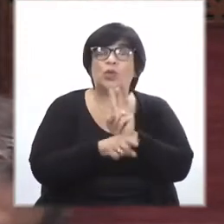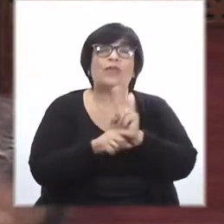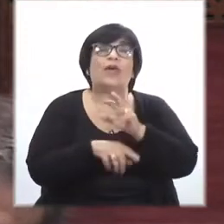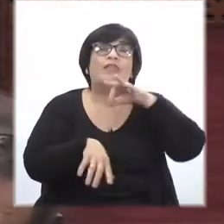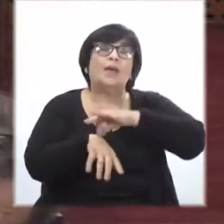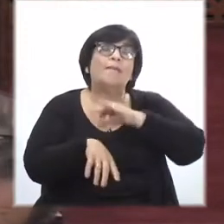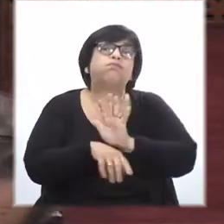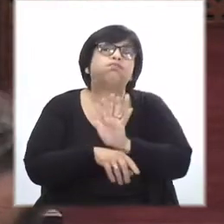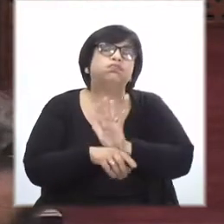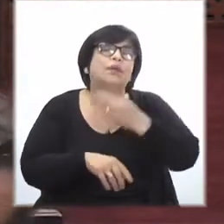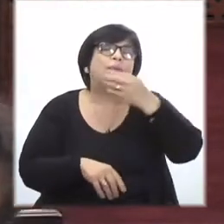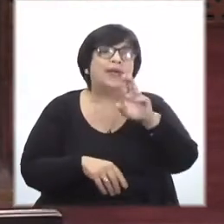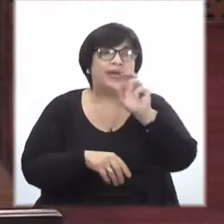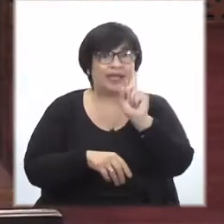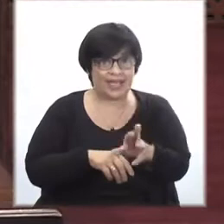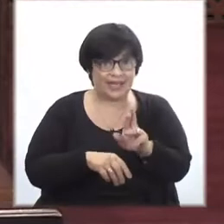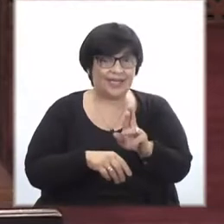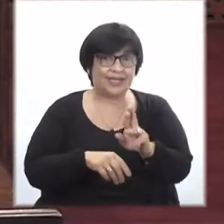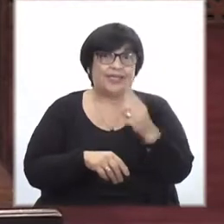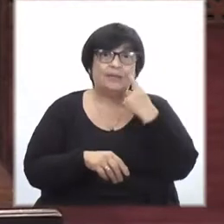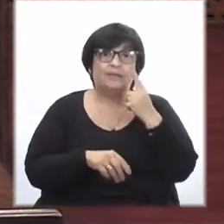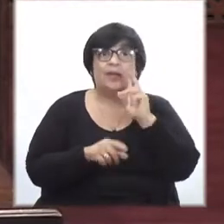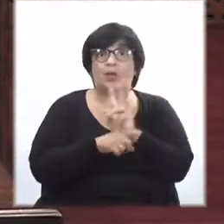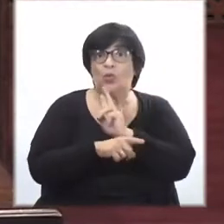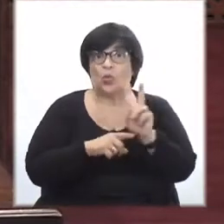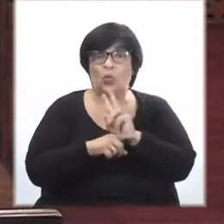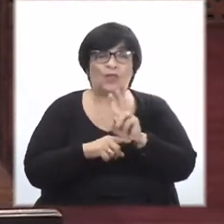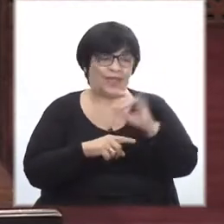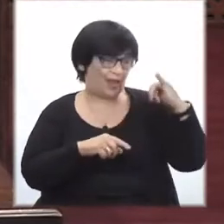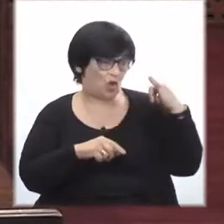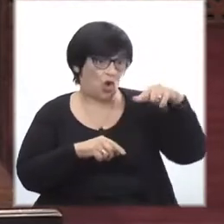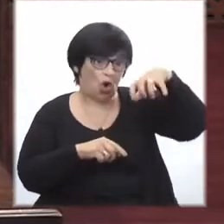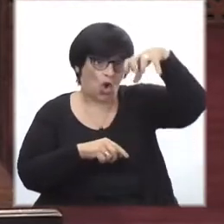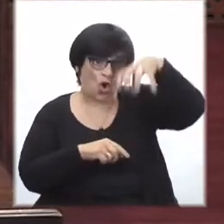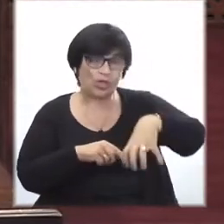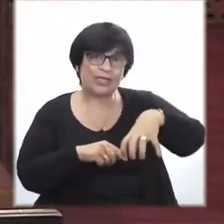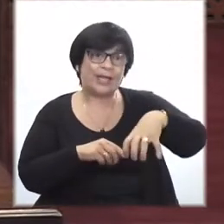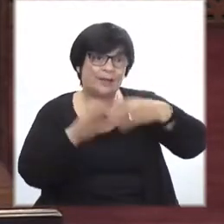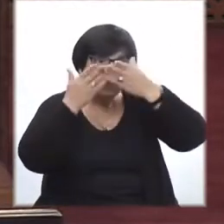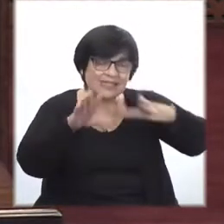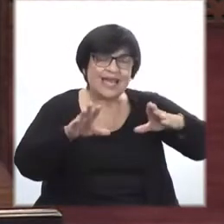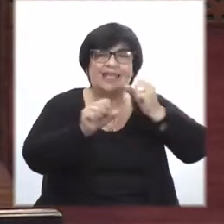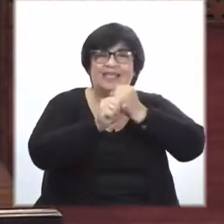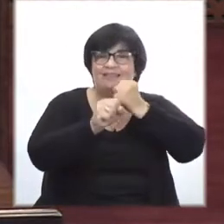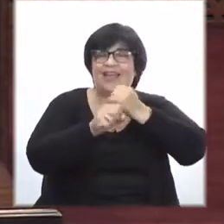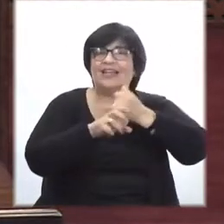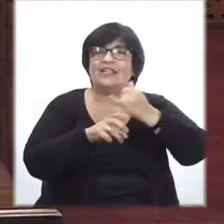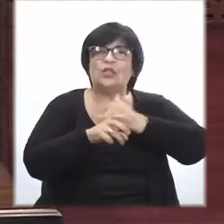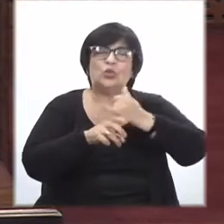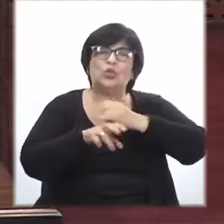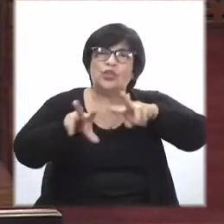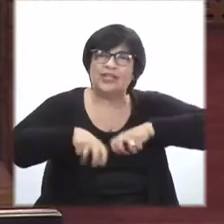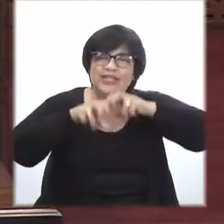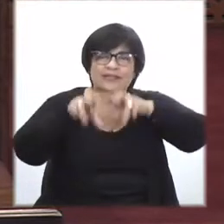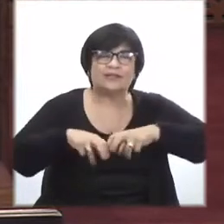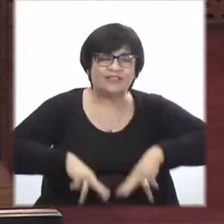inspirador de la estanzuela, precisamente establecida en el departamento de Colonia, que fuera precursora de línea. Hoy estas técnicas se